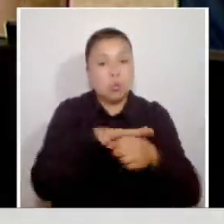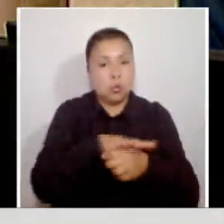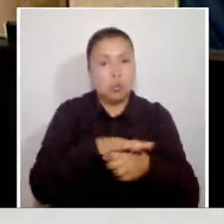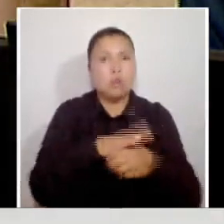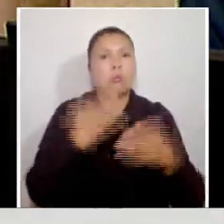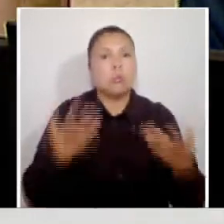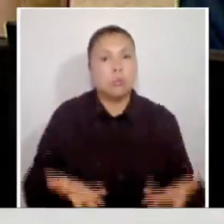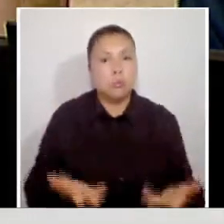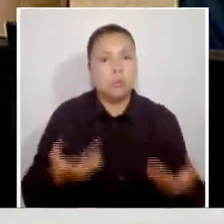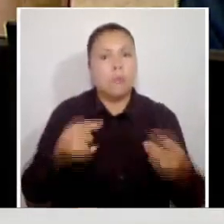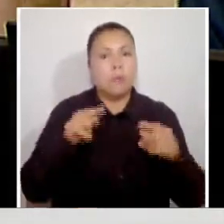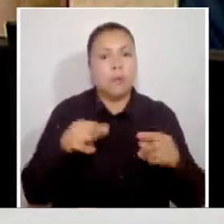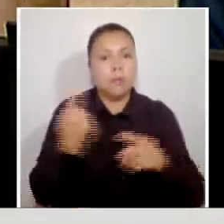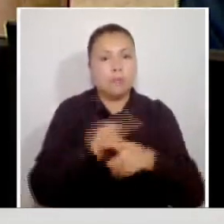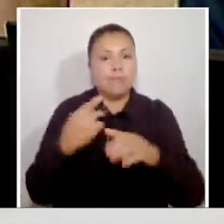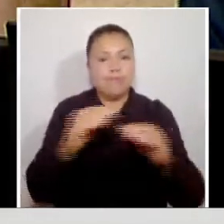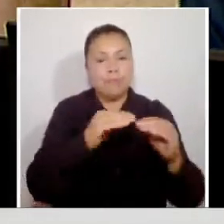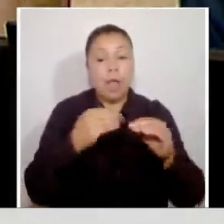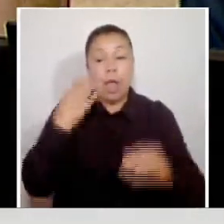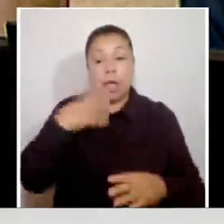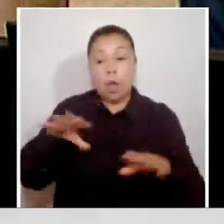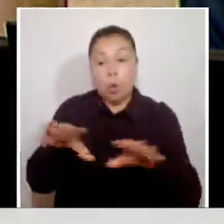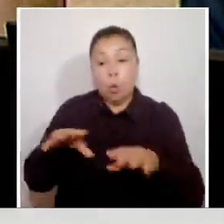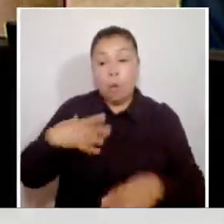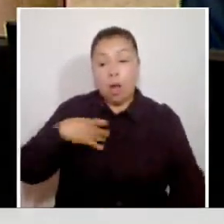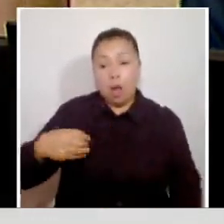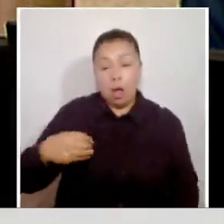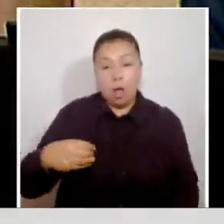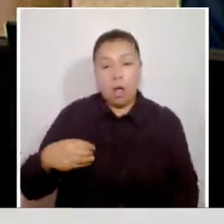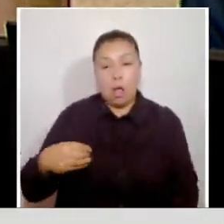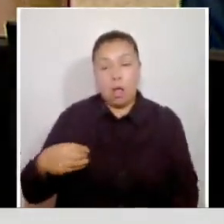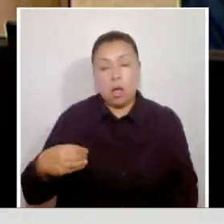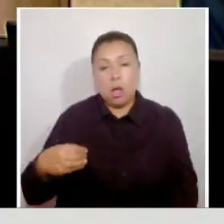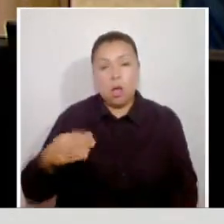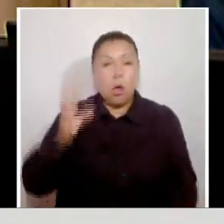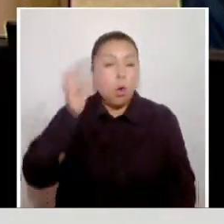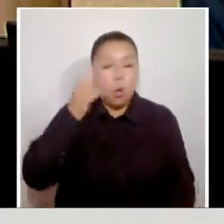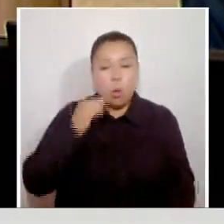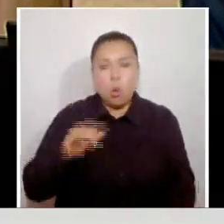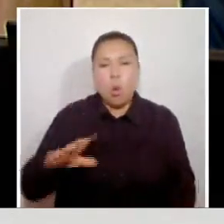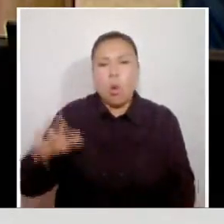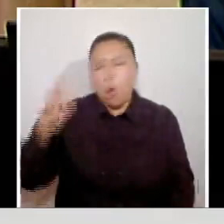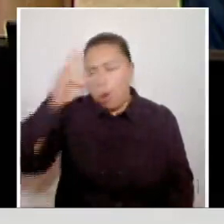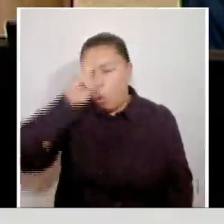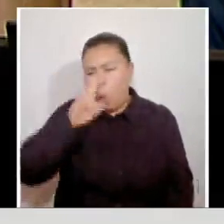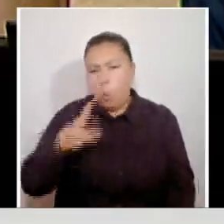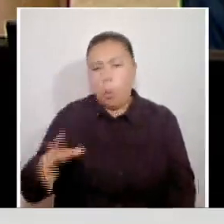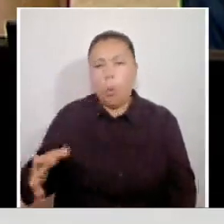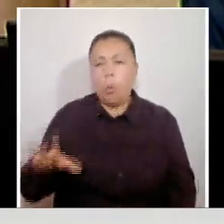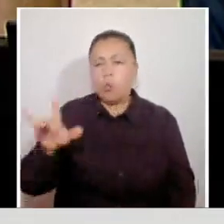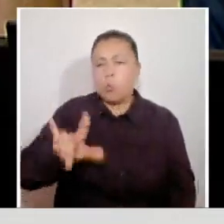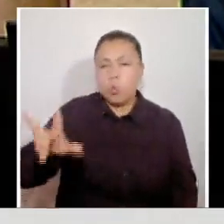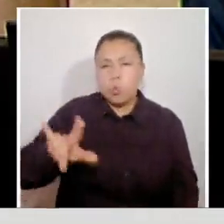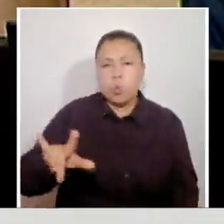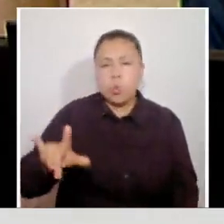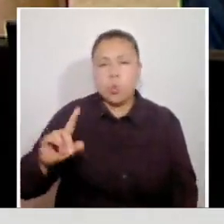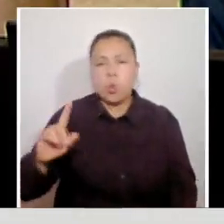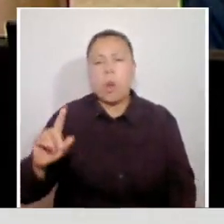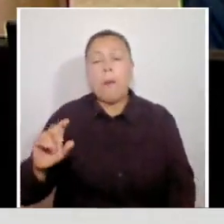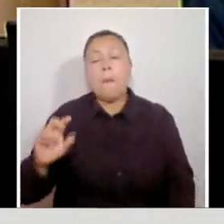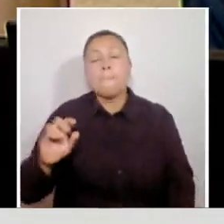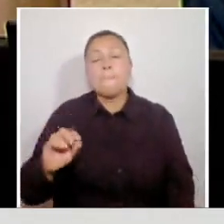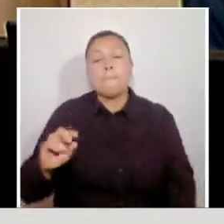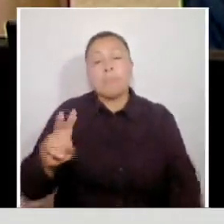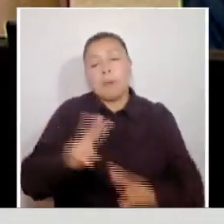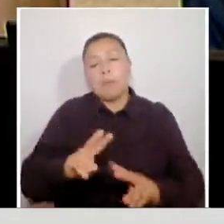en que se utiliza los hijos e hijas como una especie de arma para agredir pasiva agresivamente al